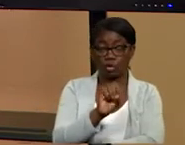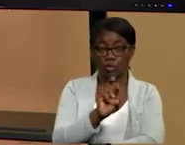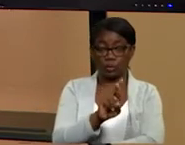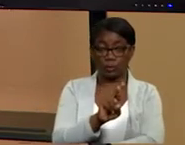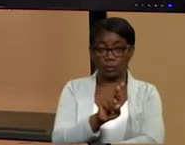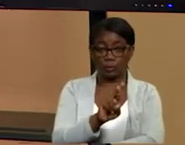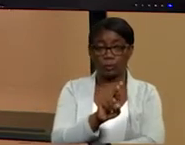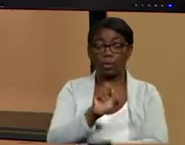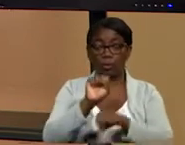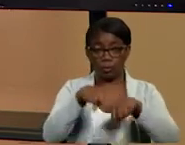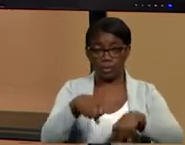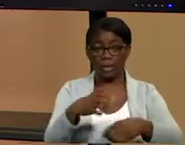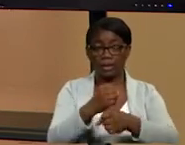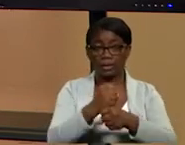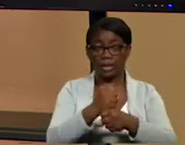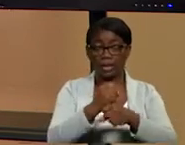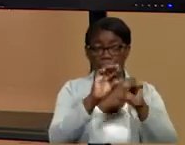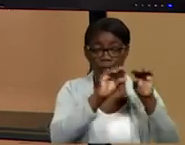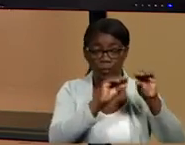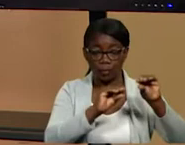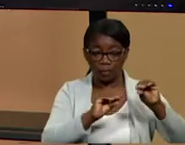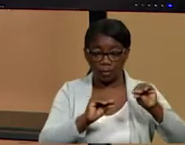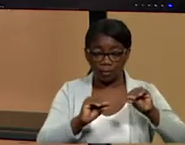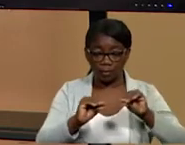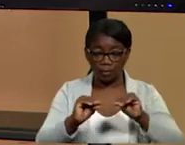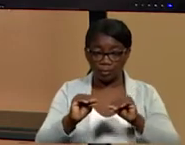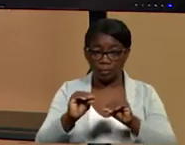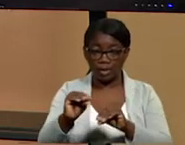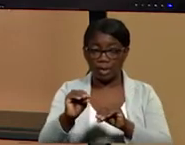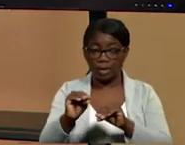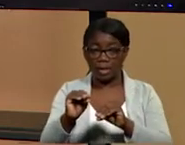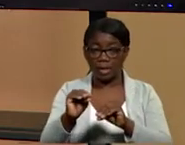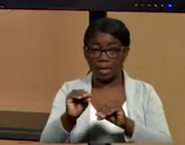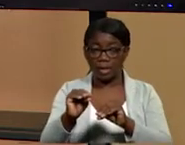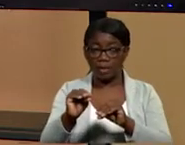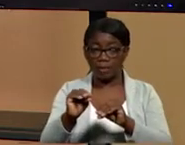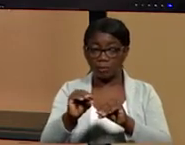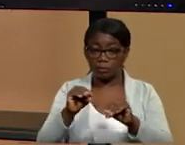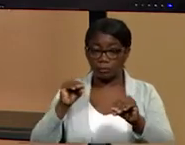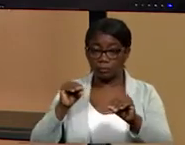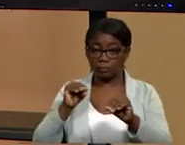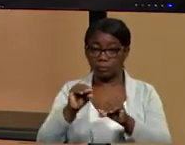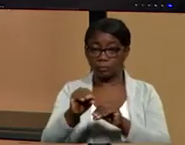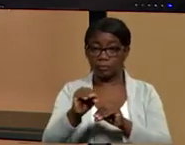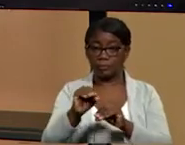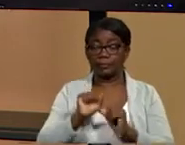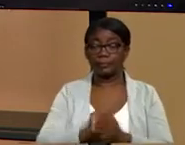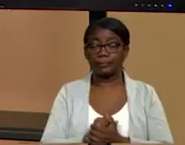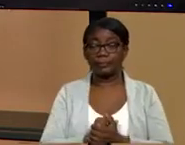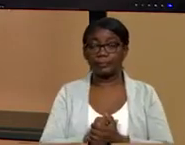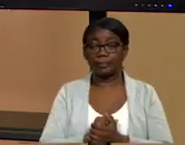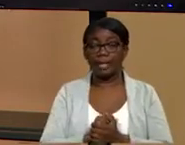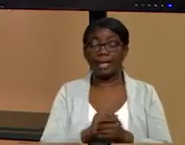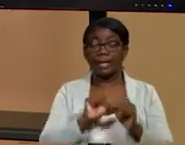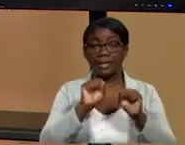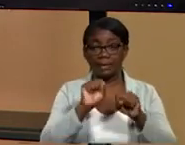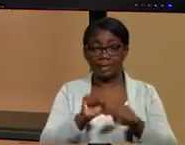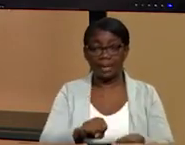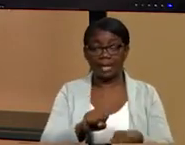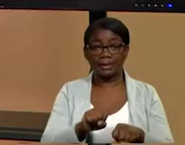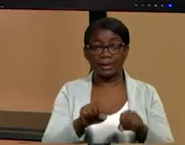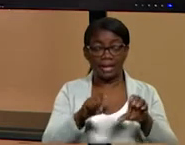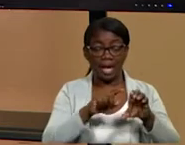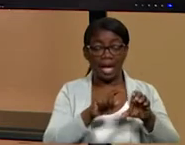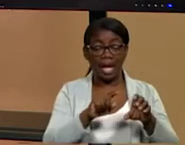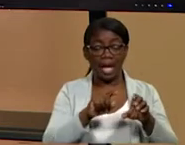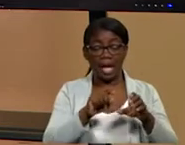pueda realizar un movimiento, ¿verdad?, de atracción y repulsión y se genere la parte mecánica,